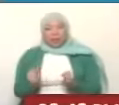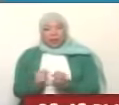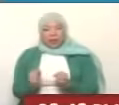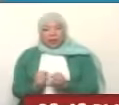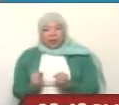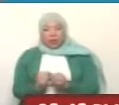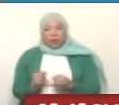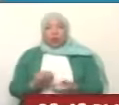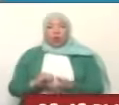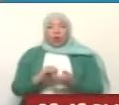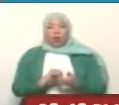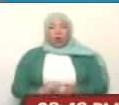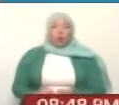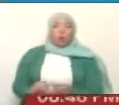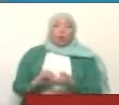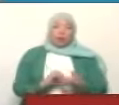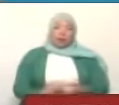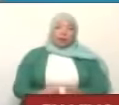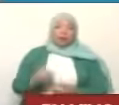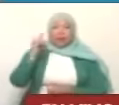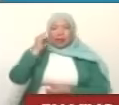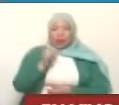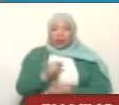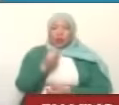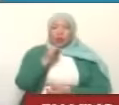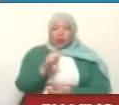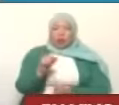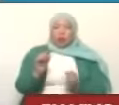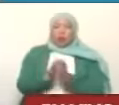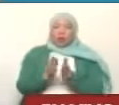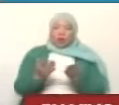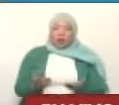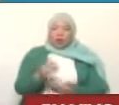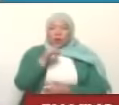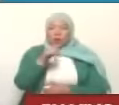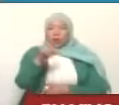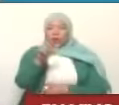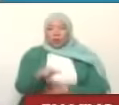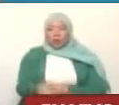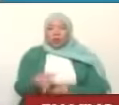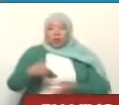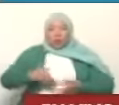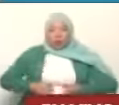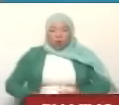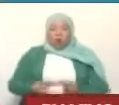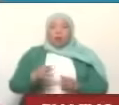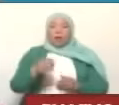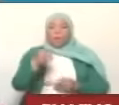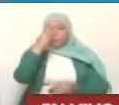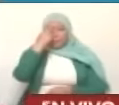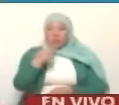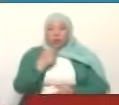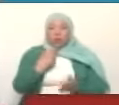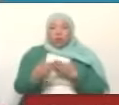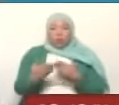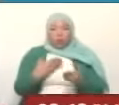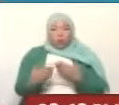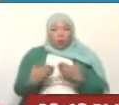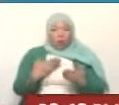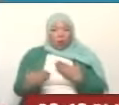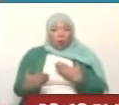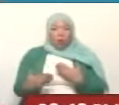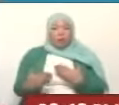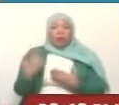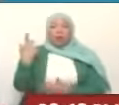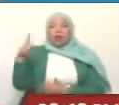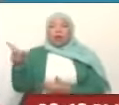de Trujillo, de Sucre, de Carúpano. Hay gente nacida en Antímano como tal, o nacida en otra